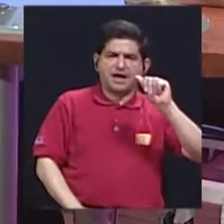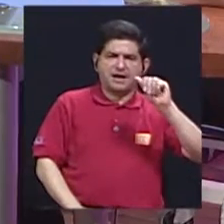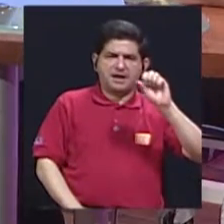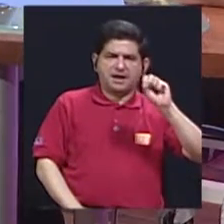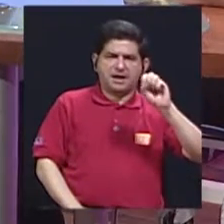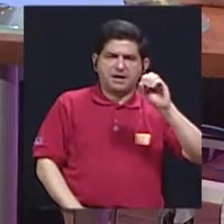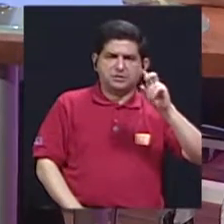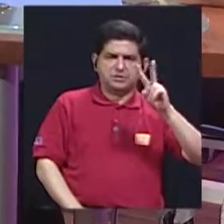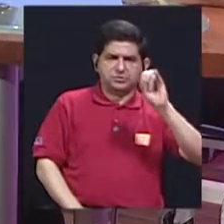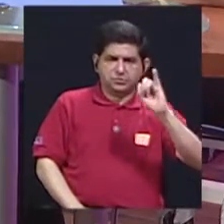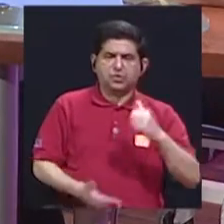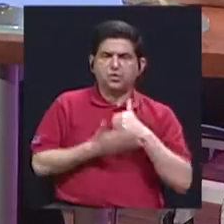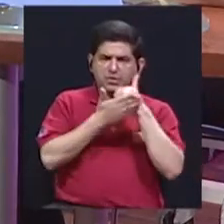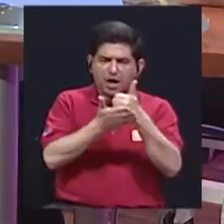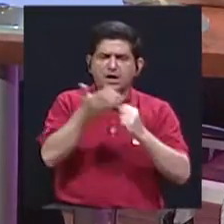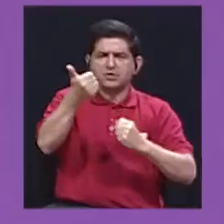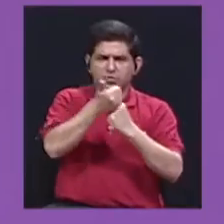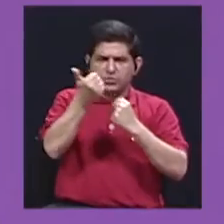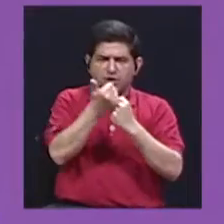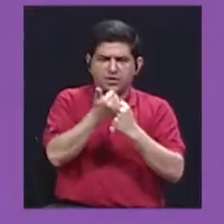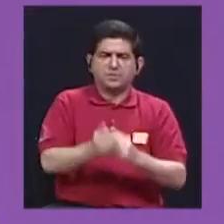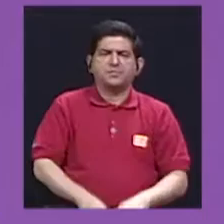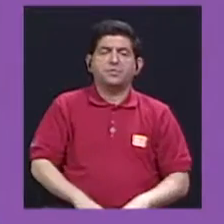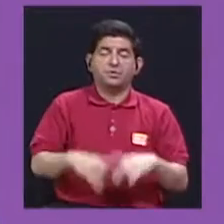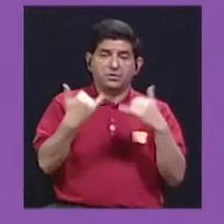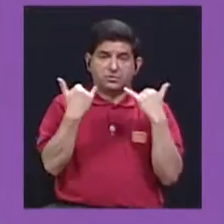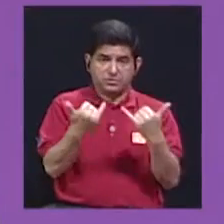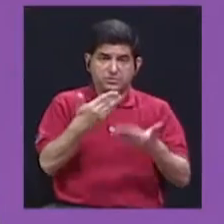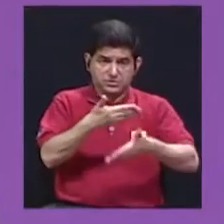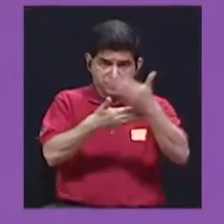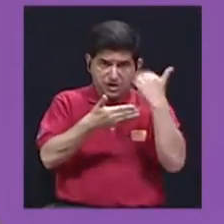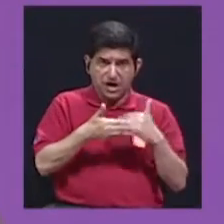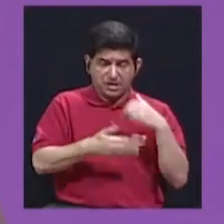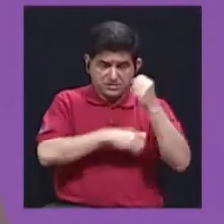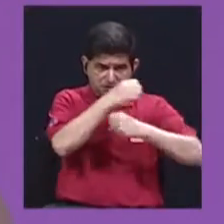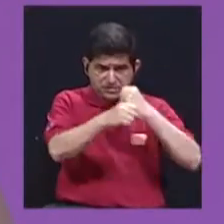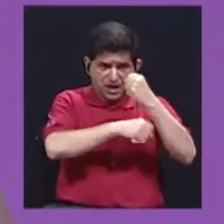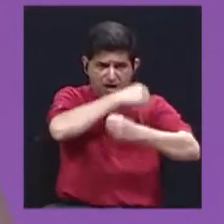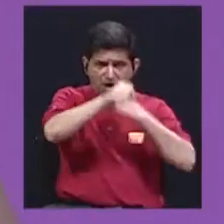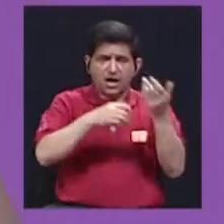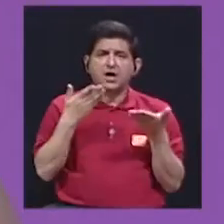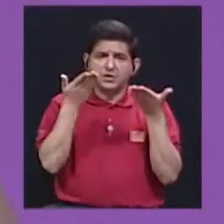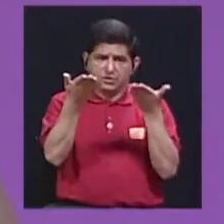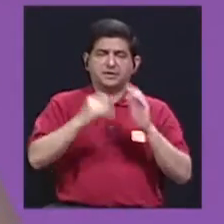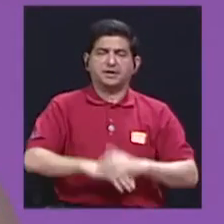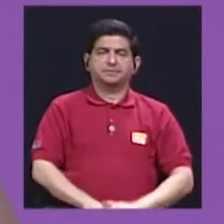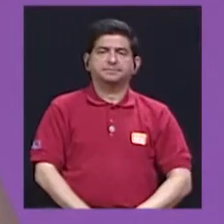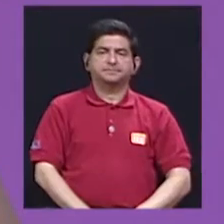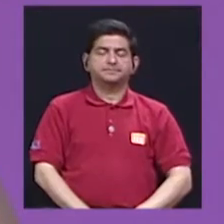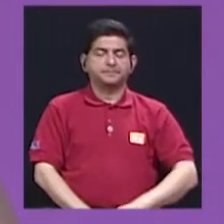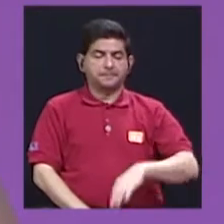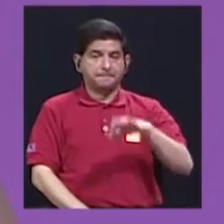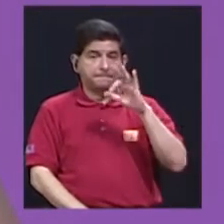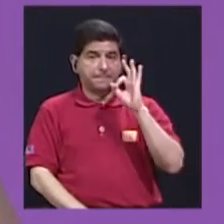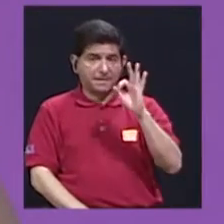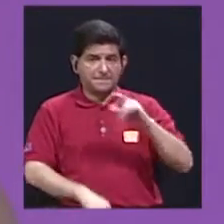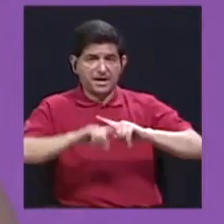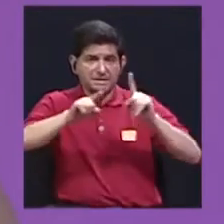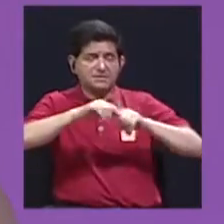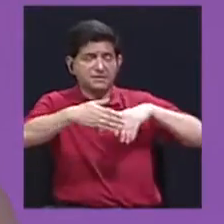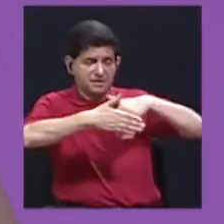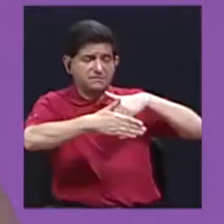brindar la ayuda y el apoyo que ha estado brindando durante estos años bueno muchos obstáculos